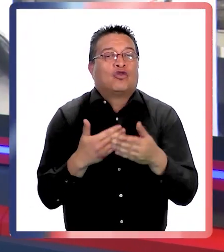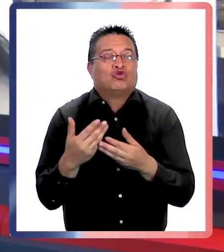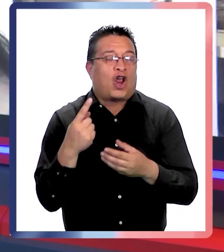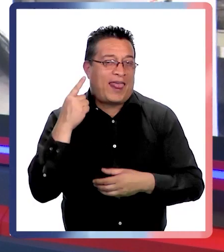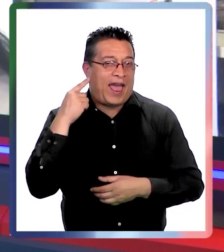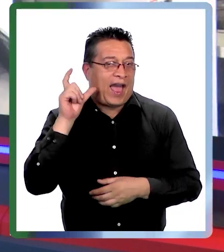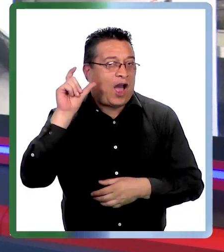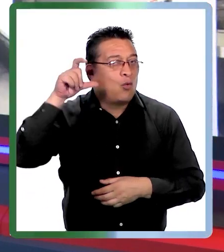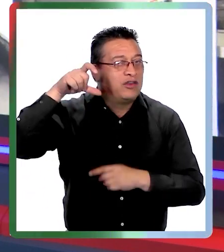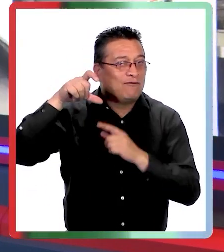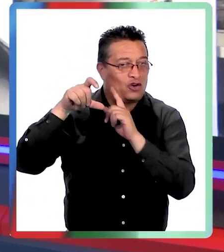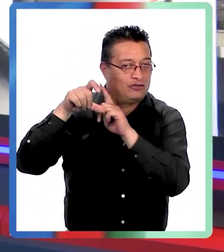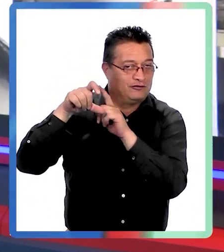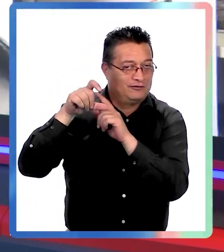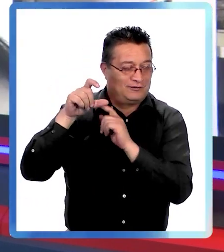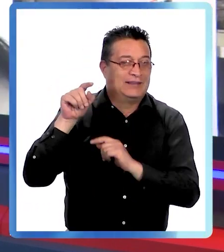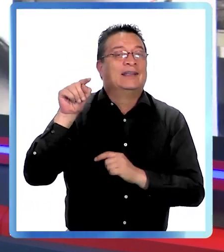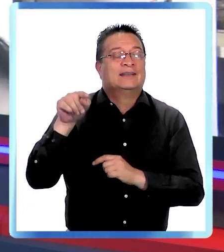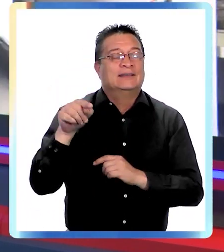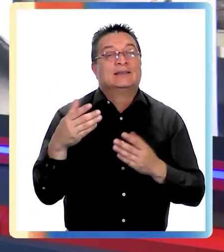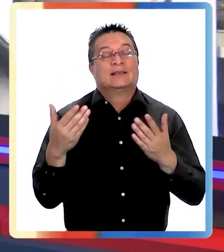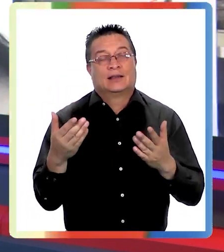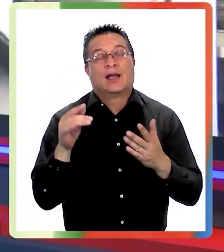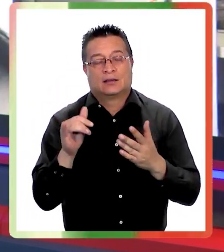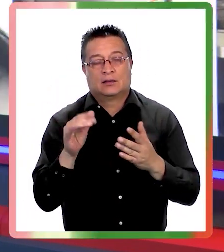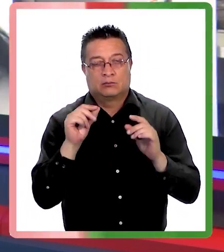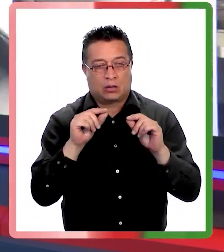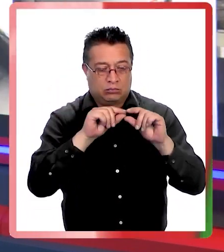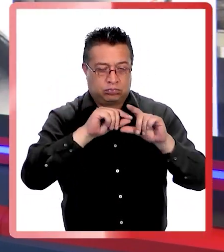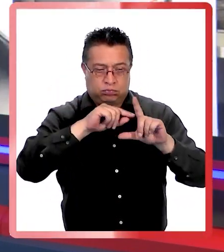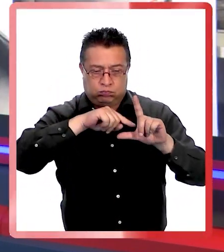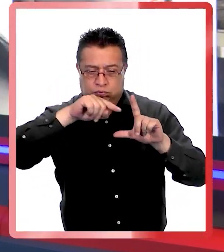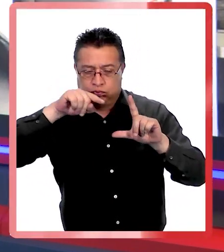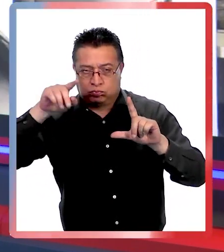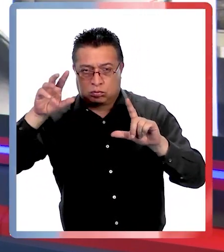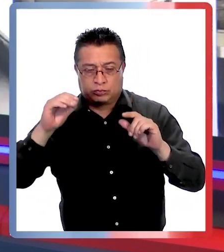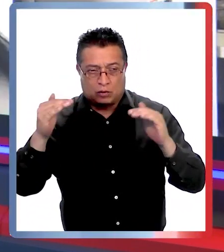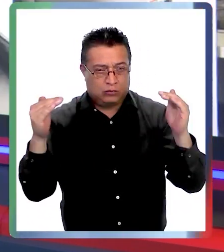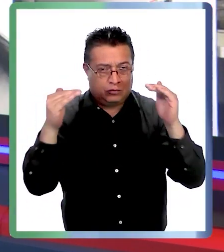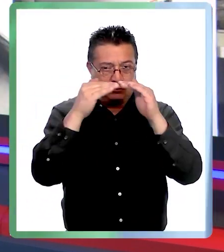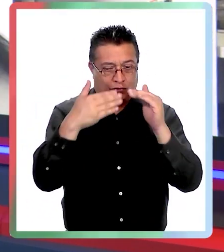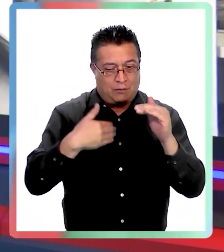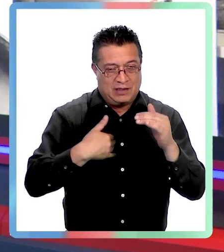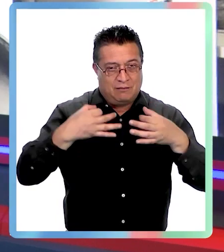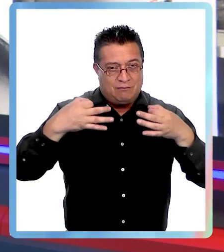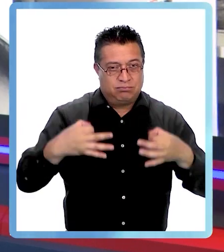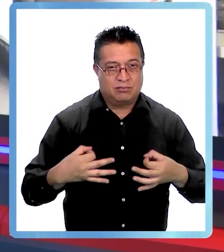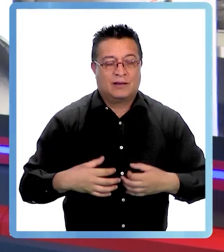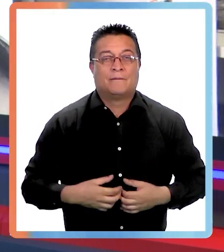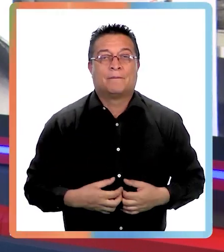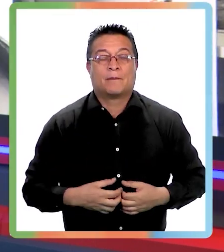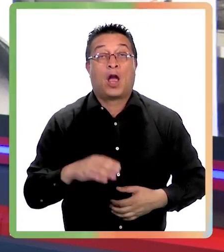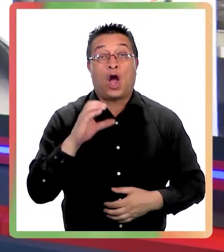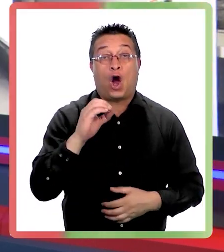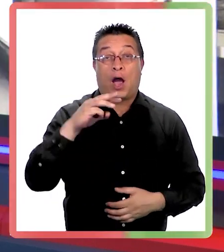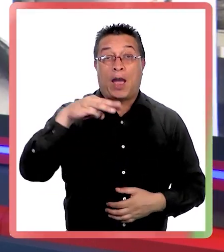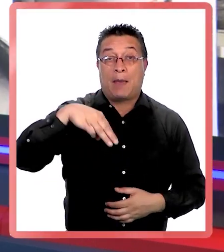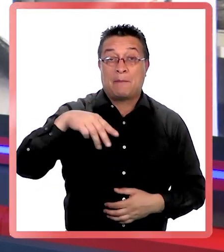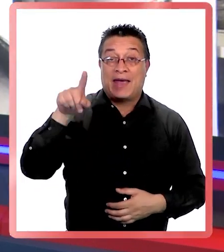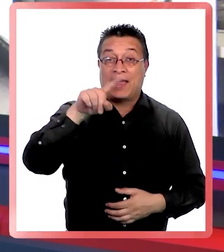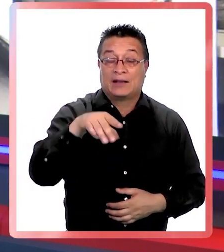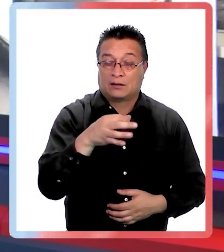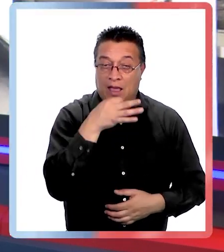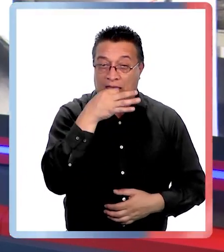funcionando el audífono y si está bien como graduado para ese tipo de sordera que tiene el paciente. Perfecto. Doctora,